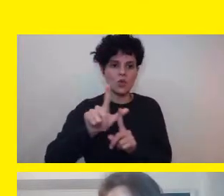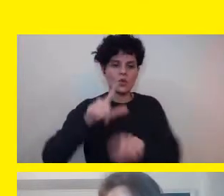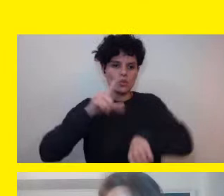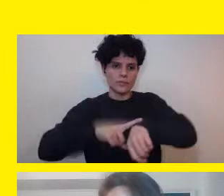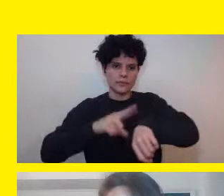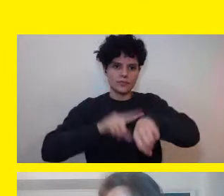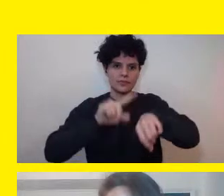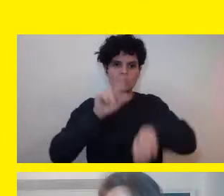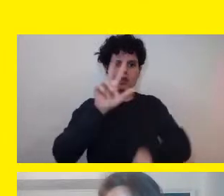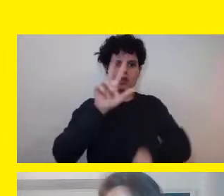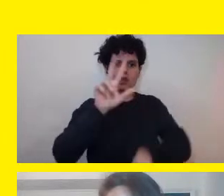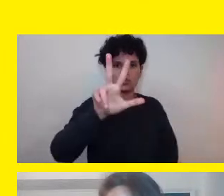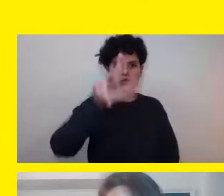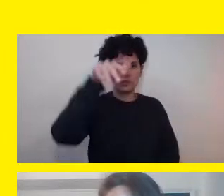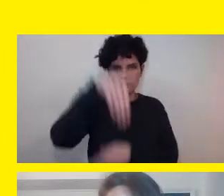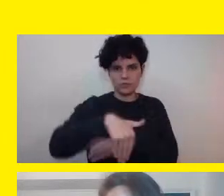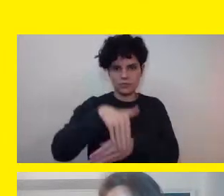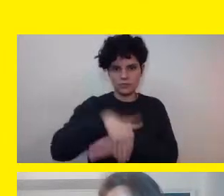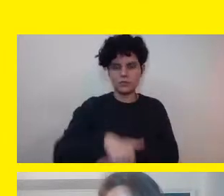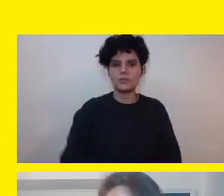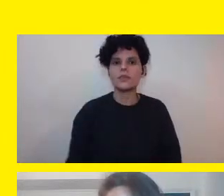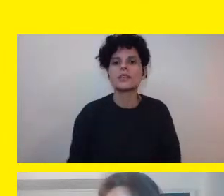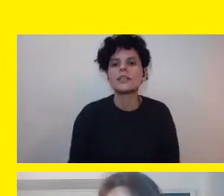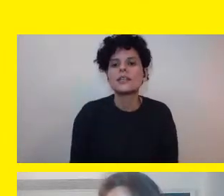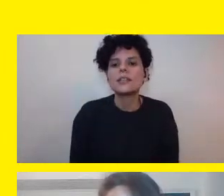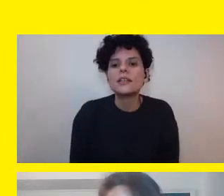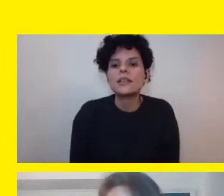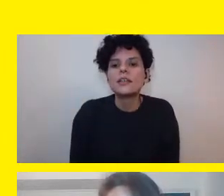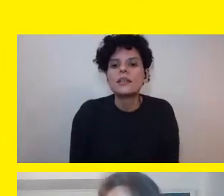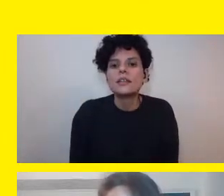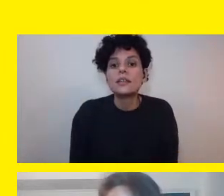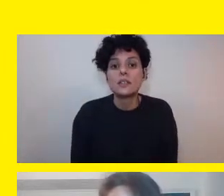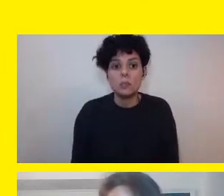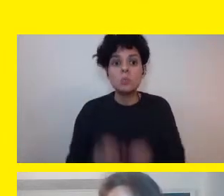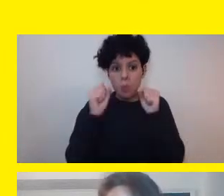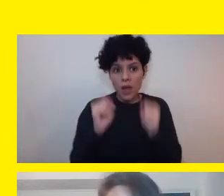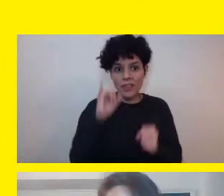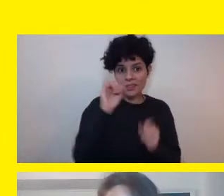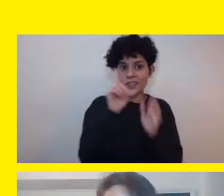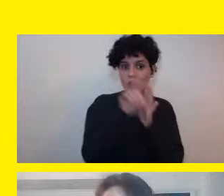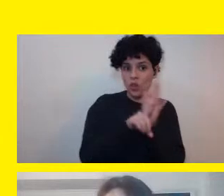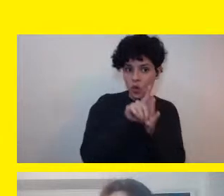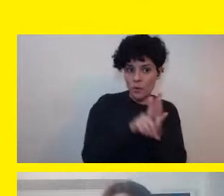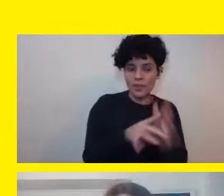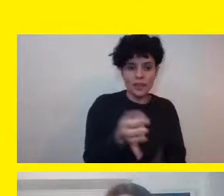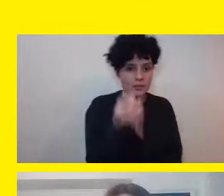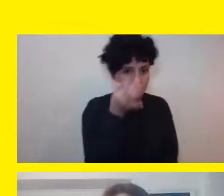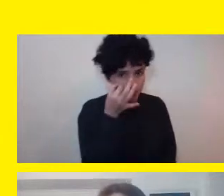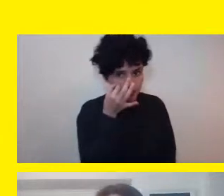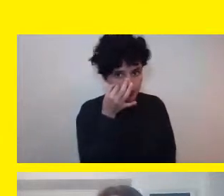Y mientras tanto, pueden, por supuesto, ver ya el documental a través de